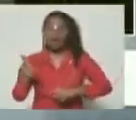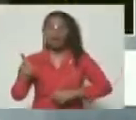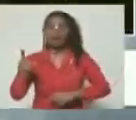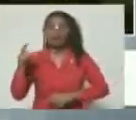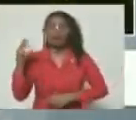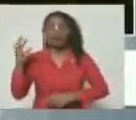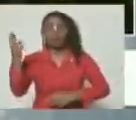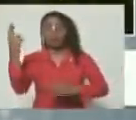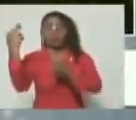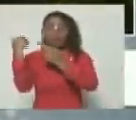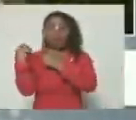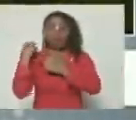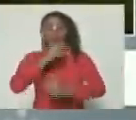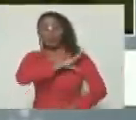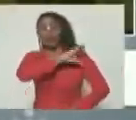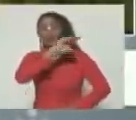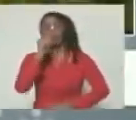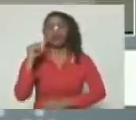director del 6CPC.